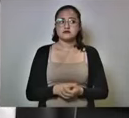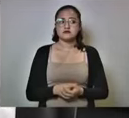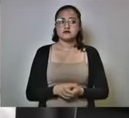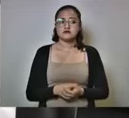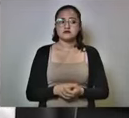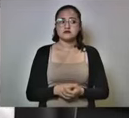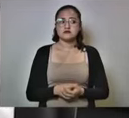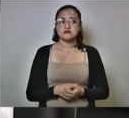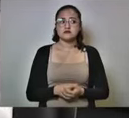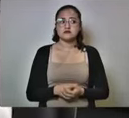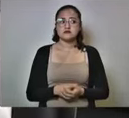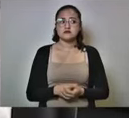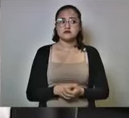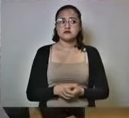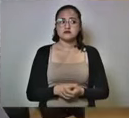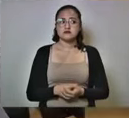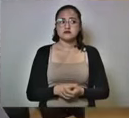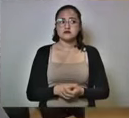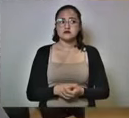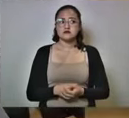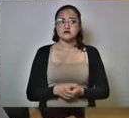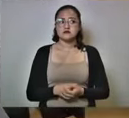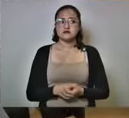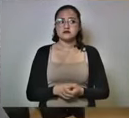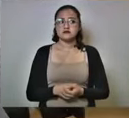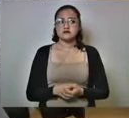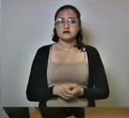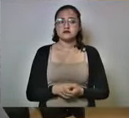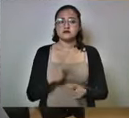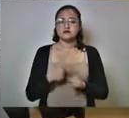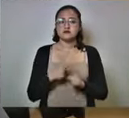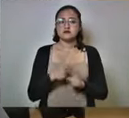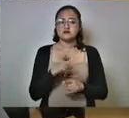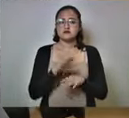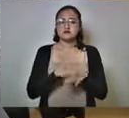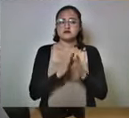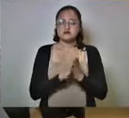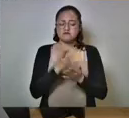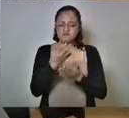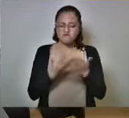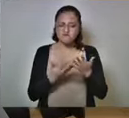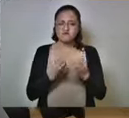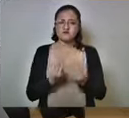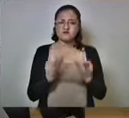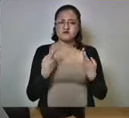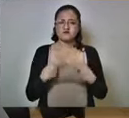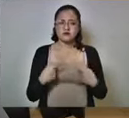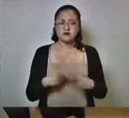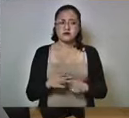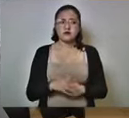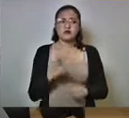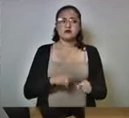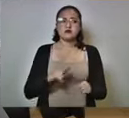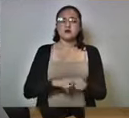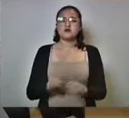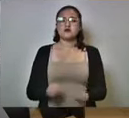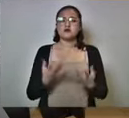ordenado los municipios totales. Ordénelos y cuando le toque usted hablar los da, por favor. Claro que sí. ¿Cuántos hospitalizados tiene usted,